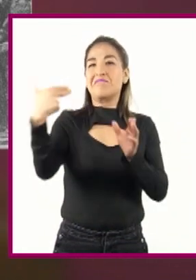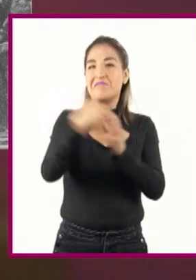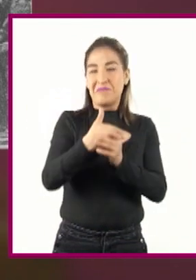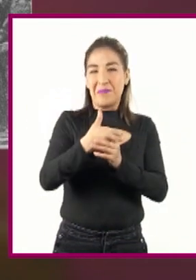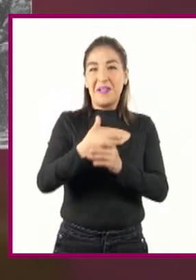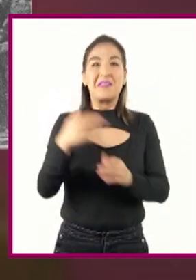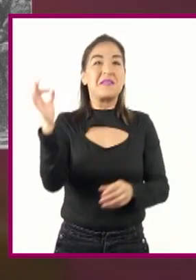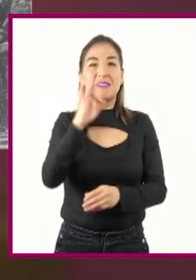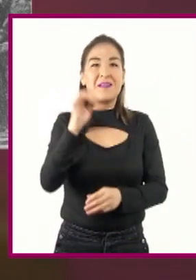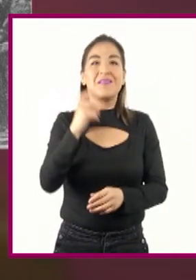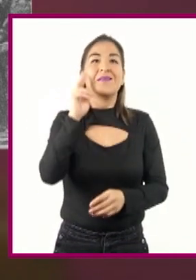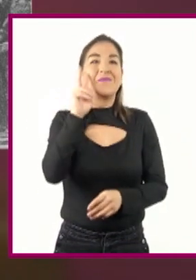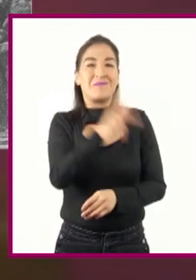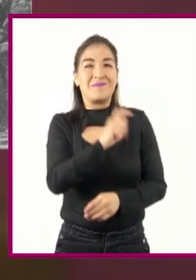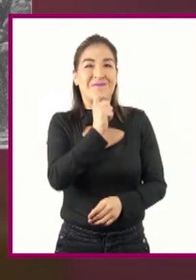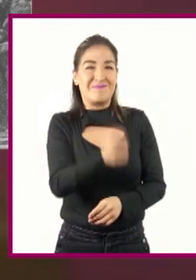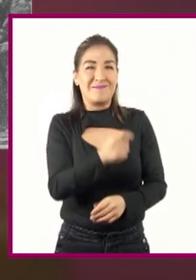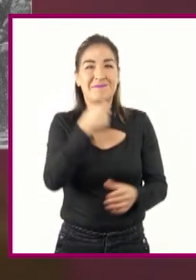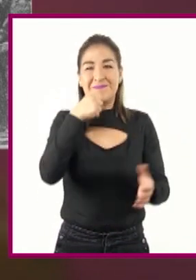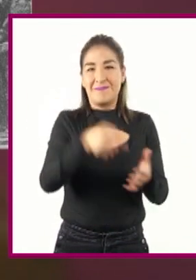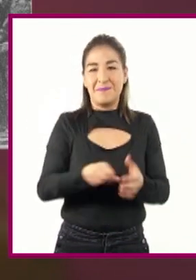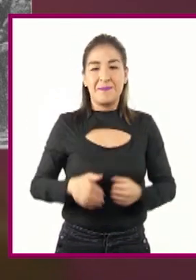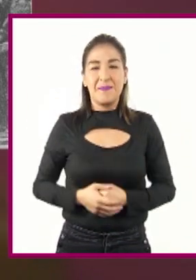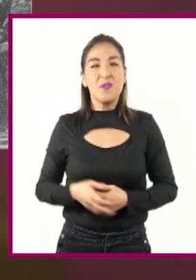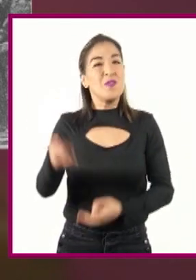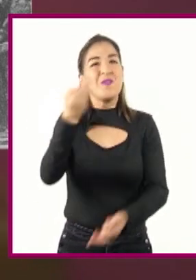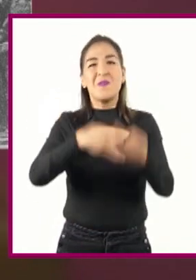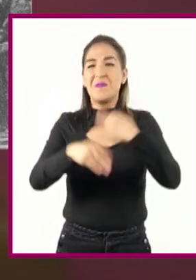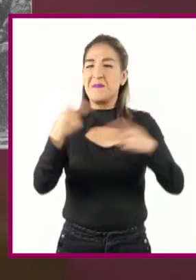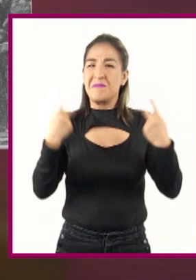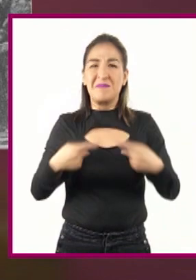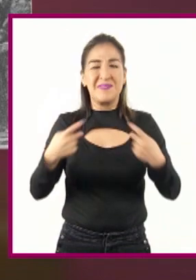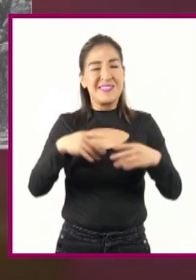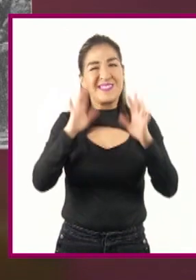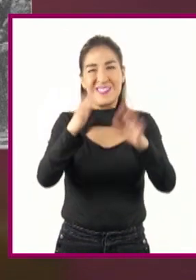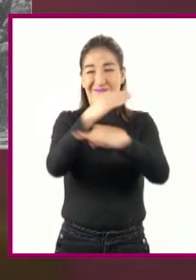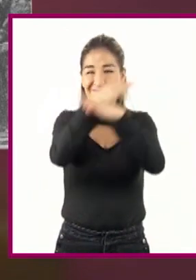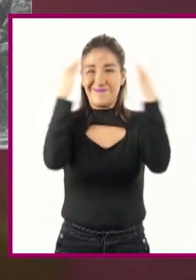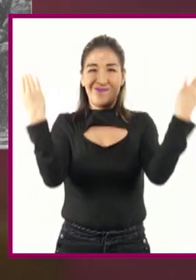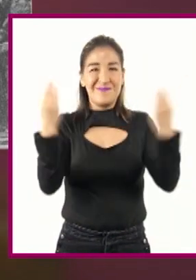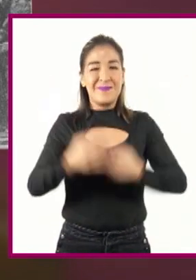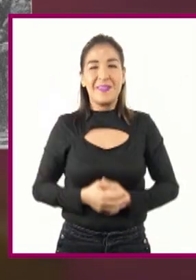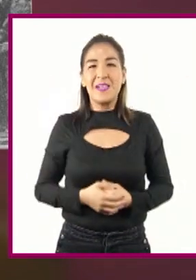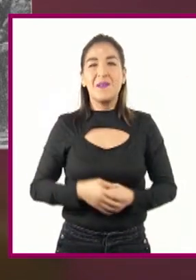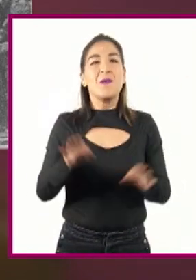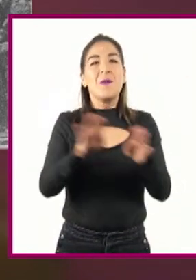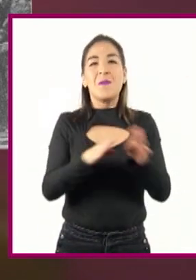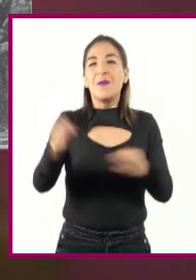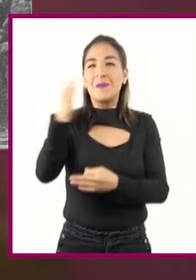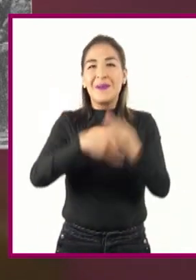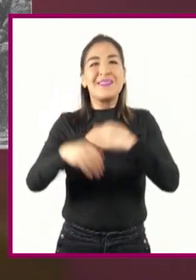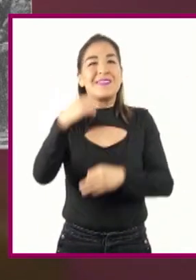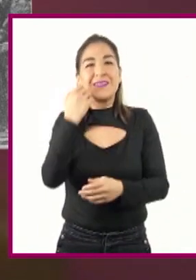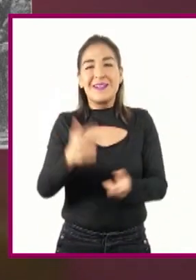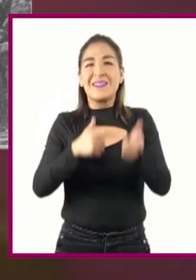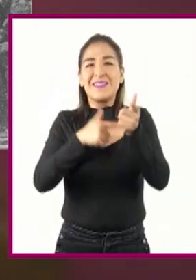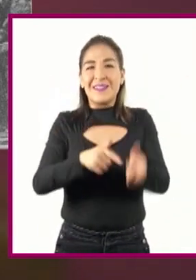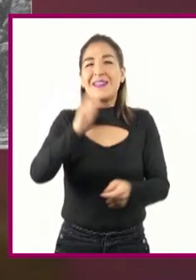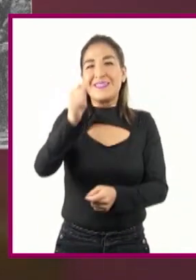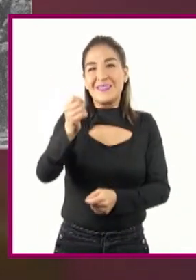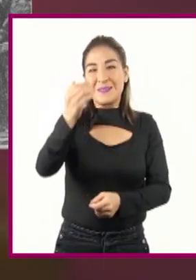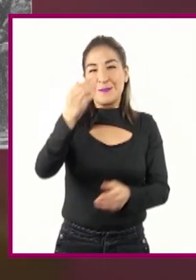importancia encuentra esta misiva. Todo el mundo está totalmente harto y a ninguno le queda nada de lo que se conoce